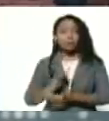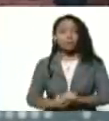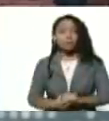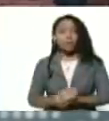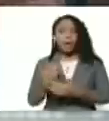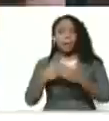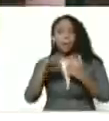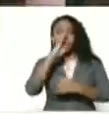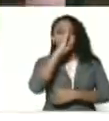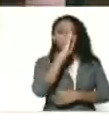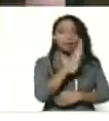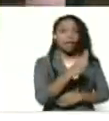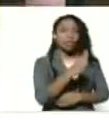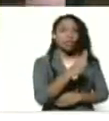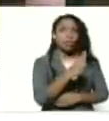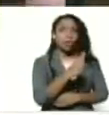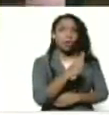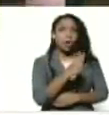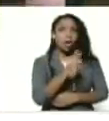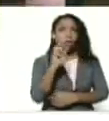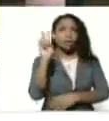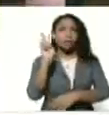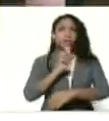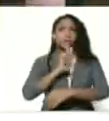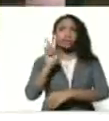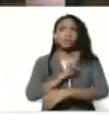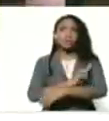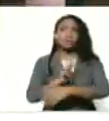Vámonos directo a los valles del Tuy.